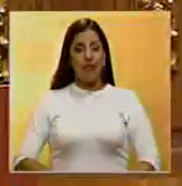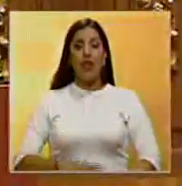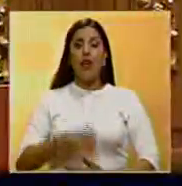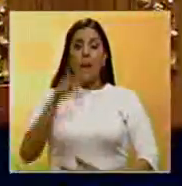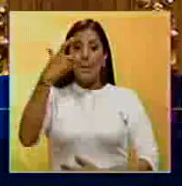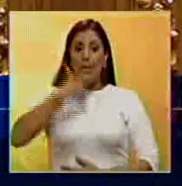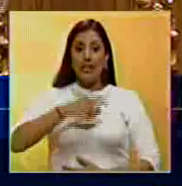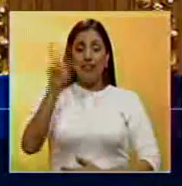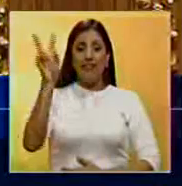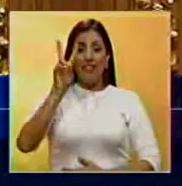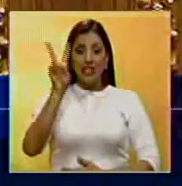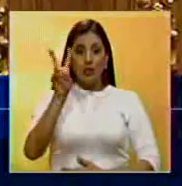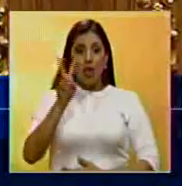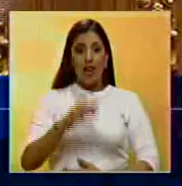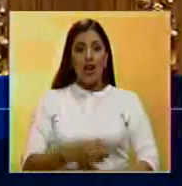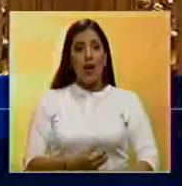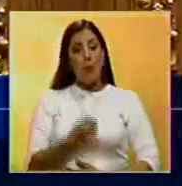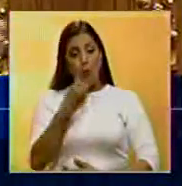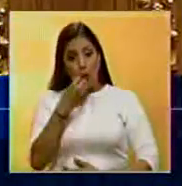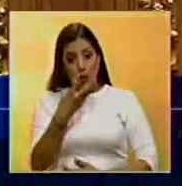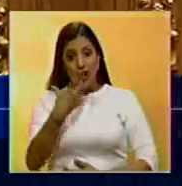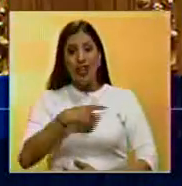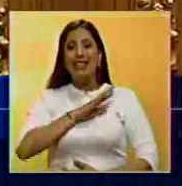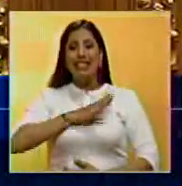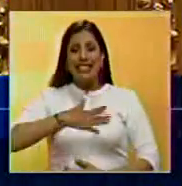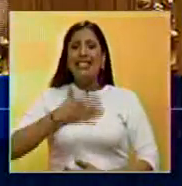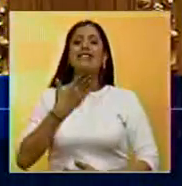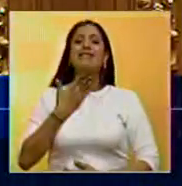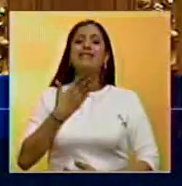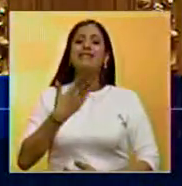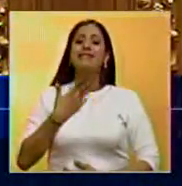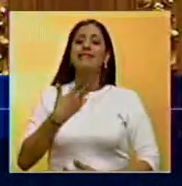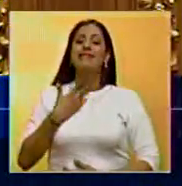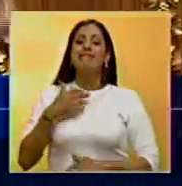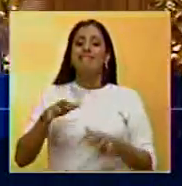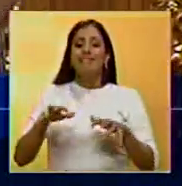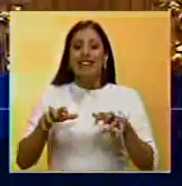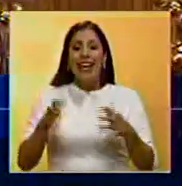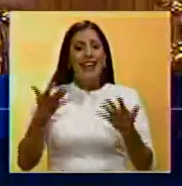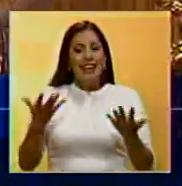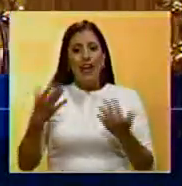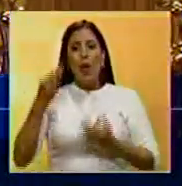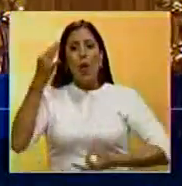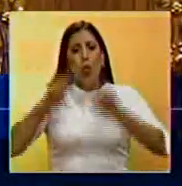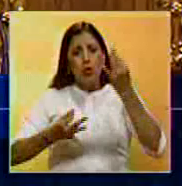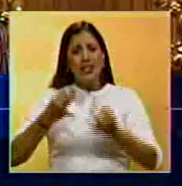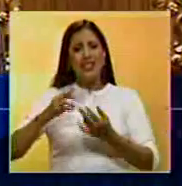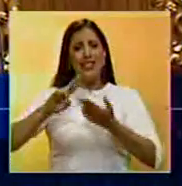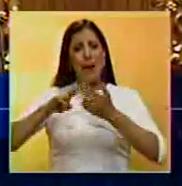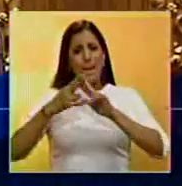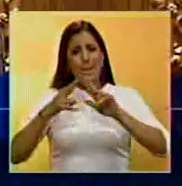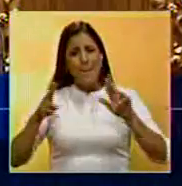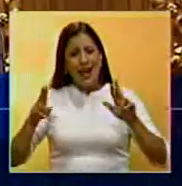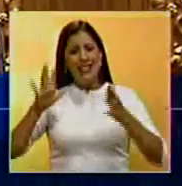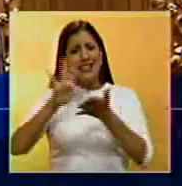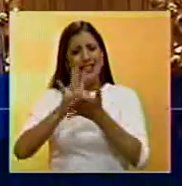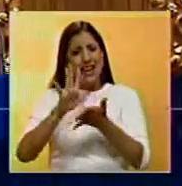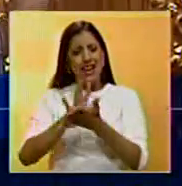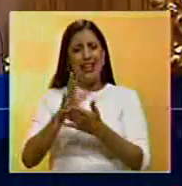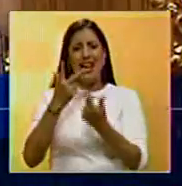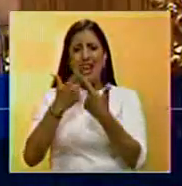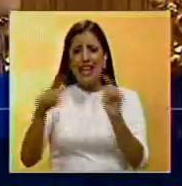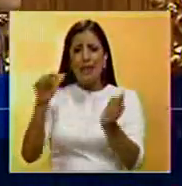Los venezolanos de bien anhelamos justicia, paz, reconciliación y